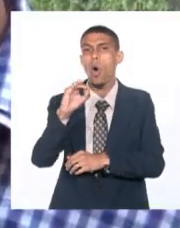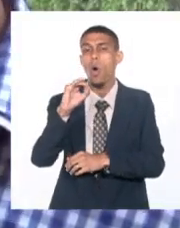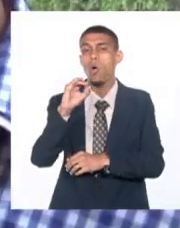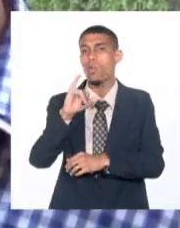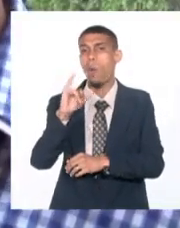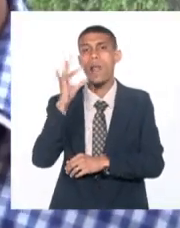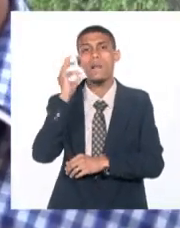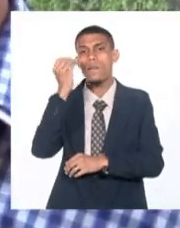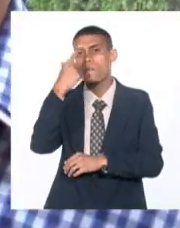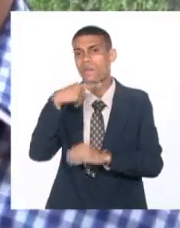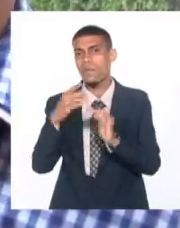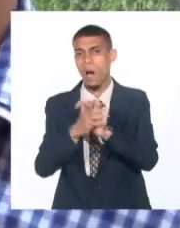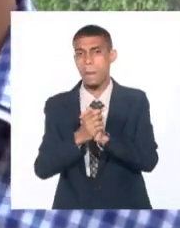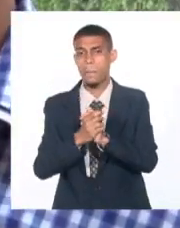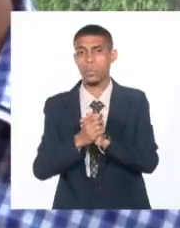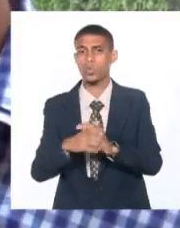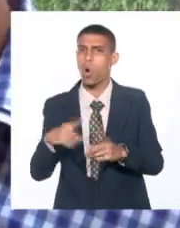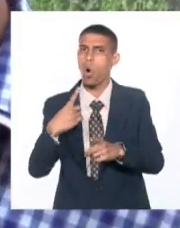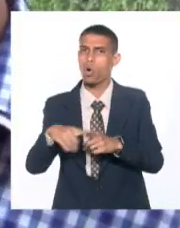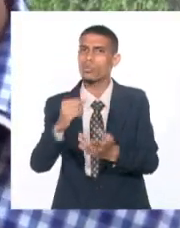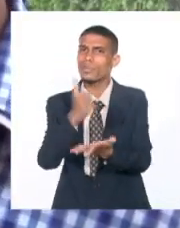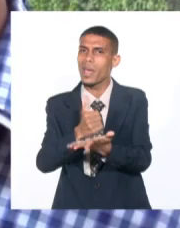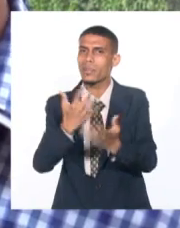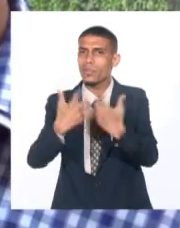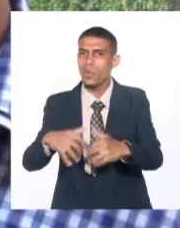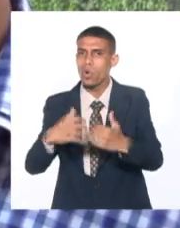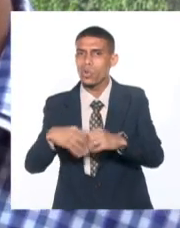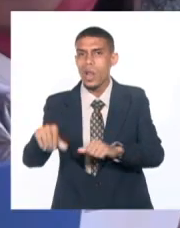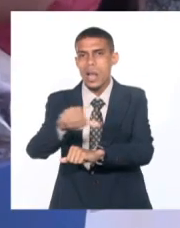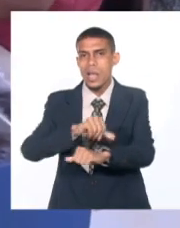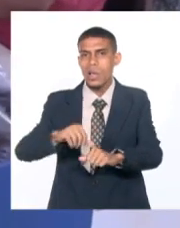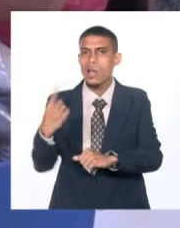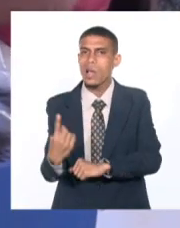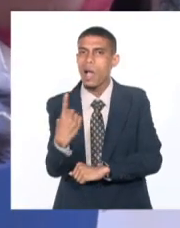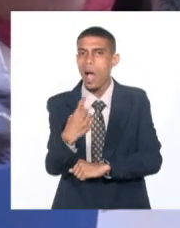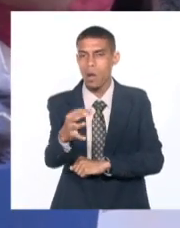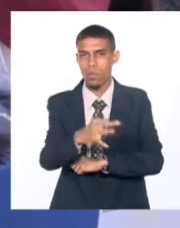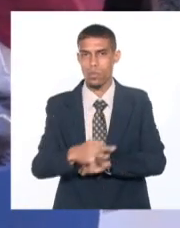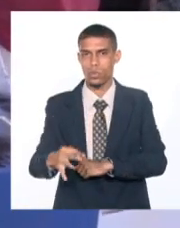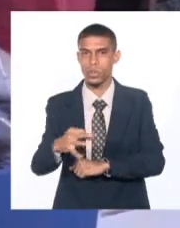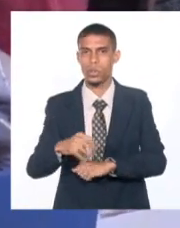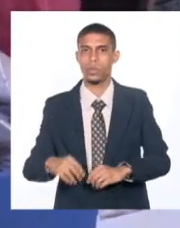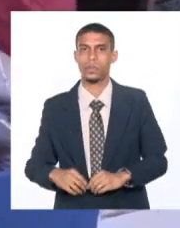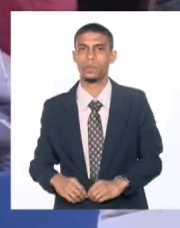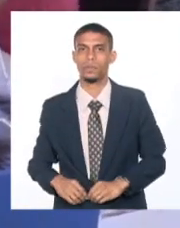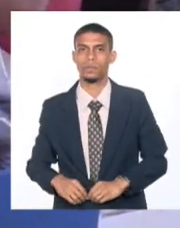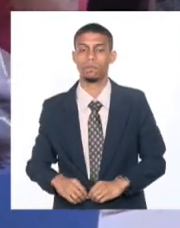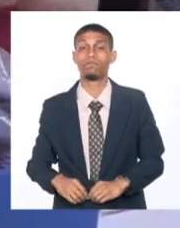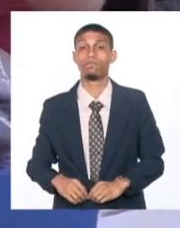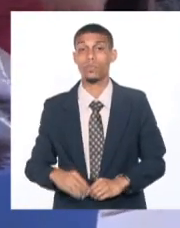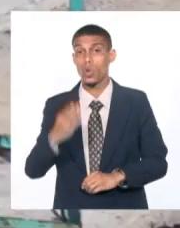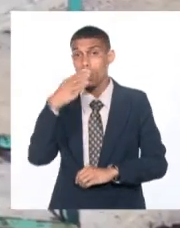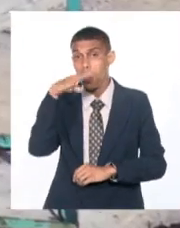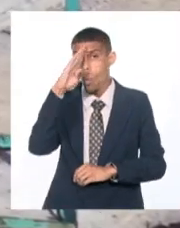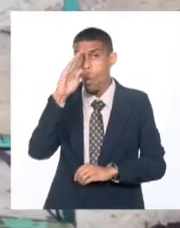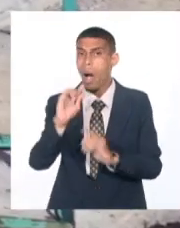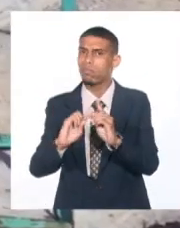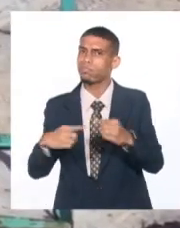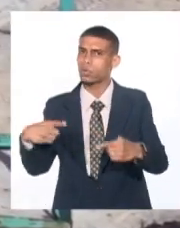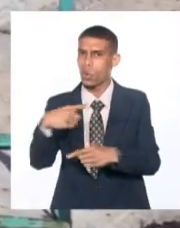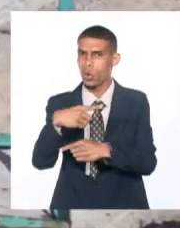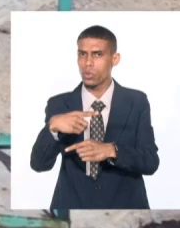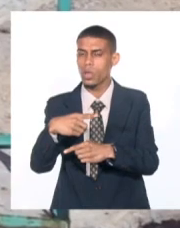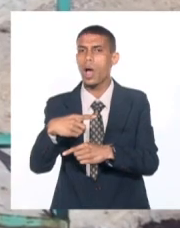entomófagos y entomopatógenos y los centros de producción de humus líquidos en cada localidad. Prioriza Cuba los productos biológicos para la